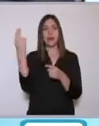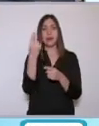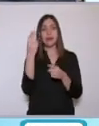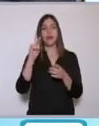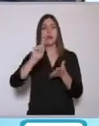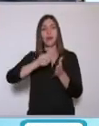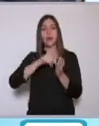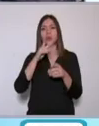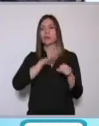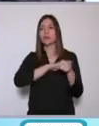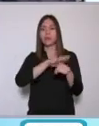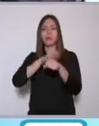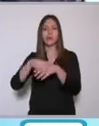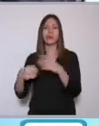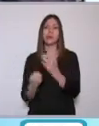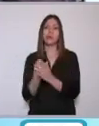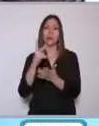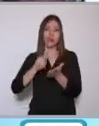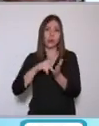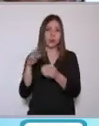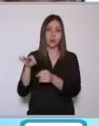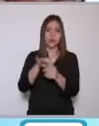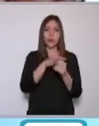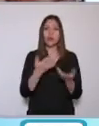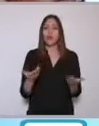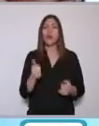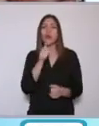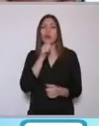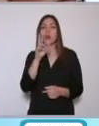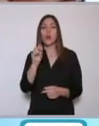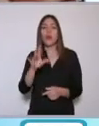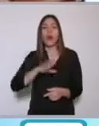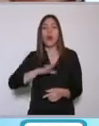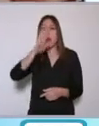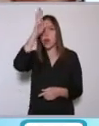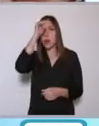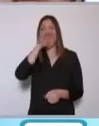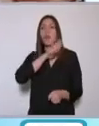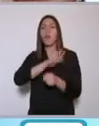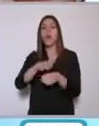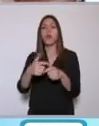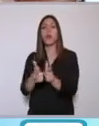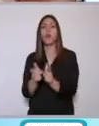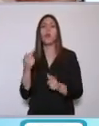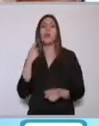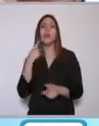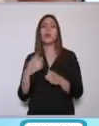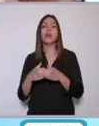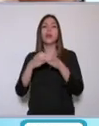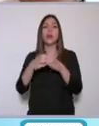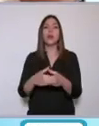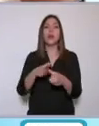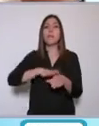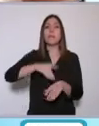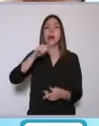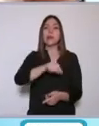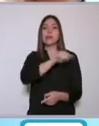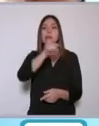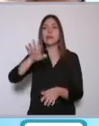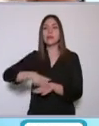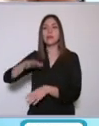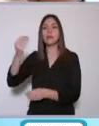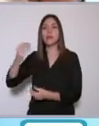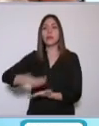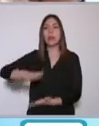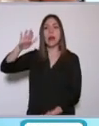nuevamente a elecciones por no haber ningún acuerdo, porque no hay una coalición que forme una mayoría en el Parlamento. Esta es una opción que es la que